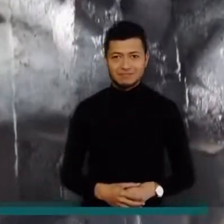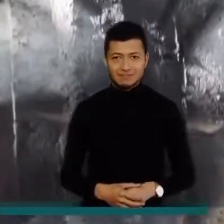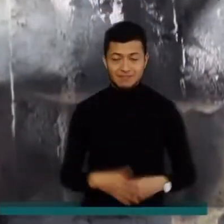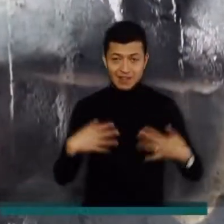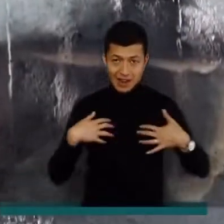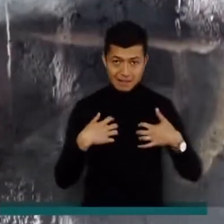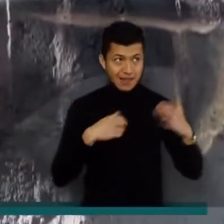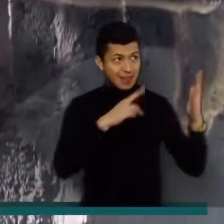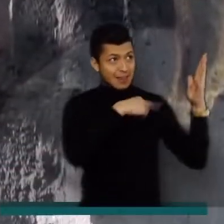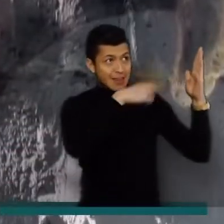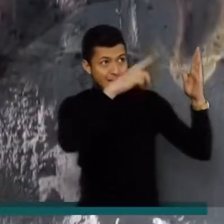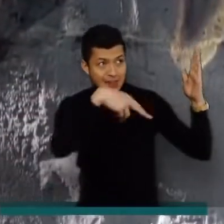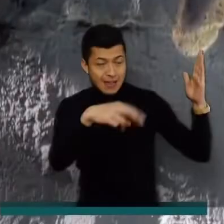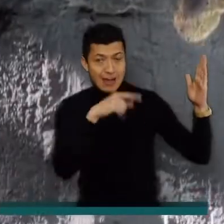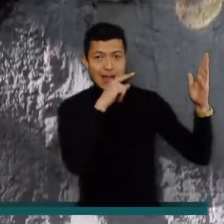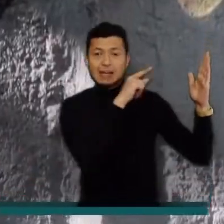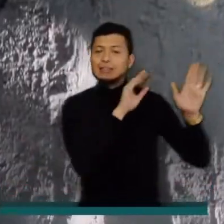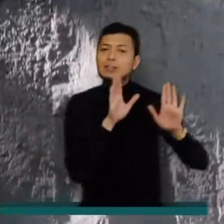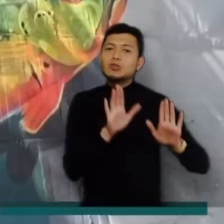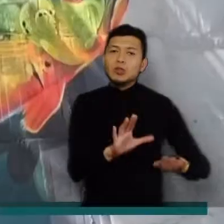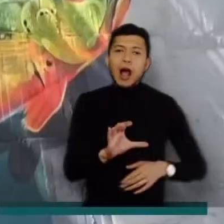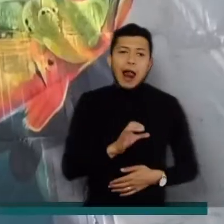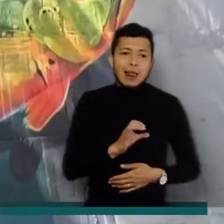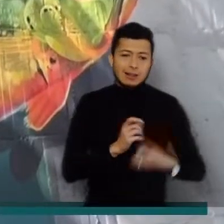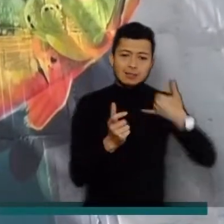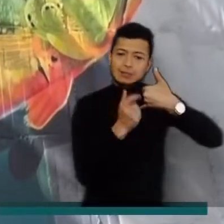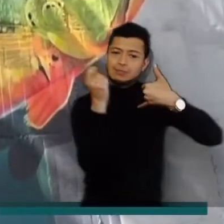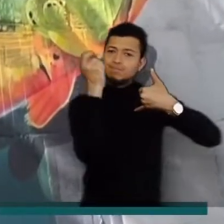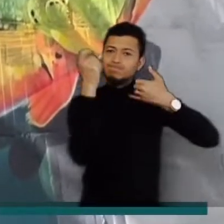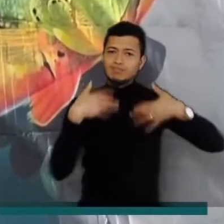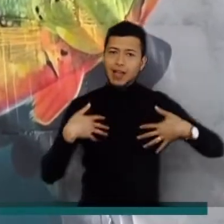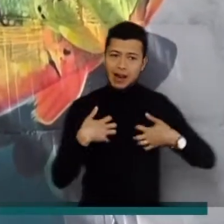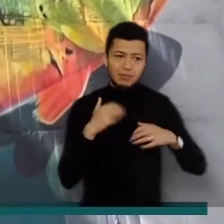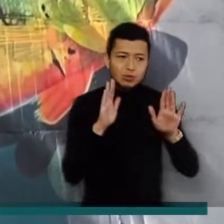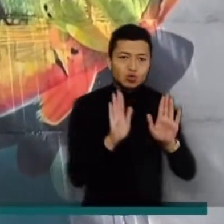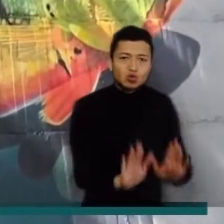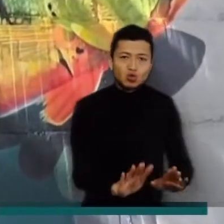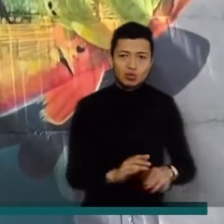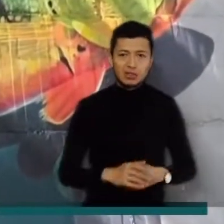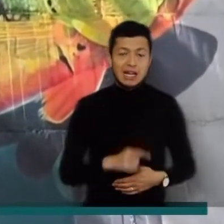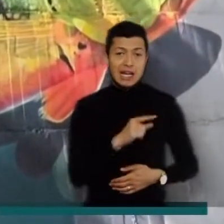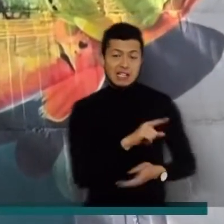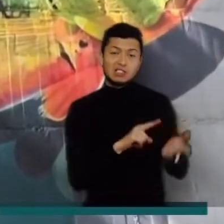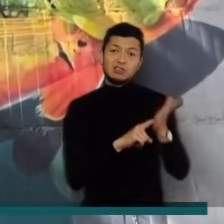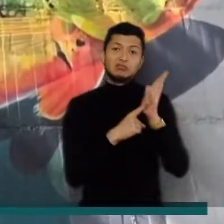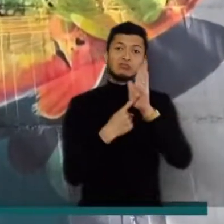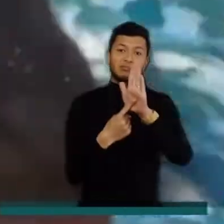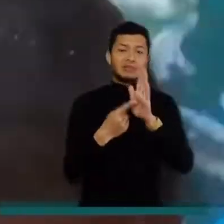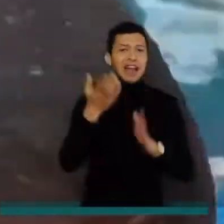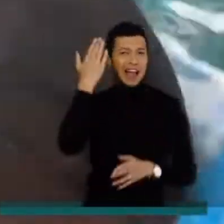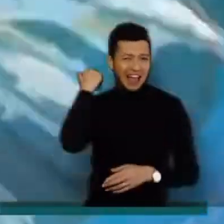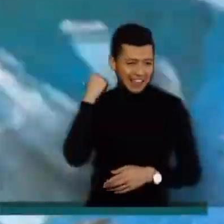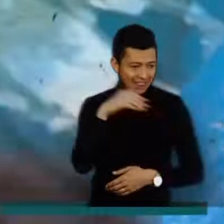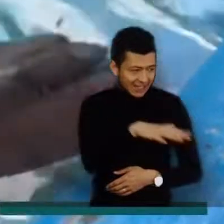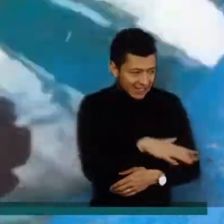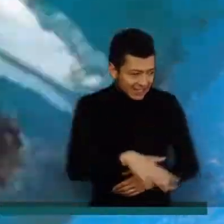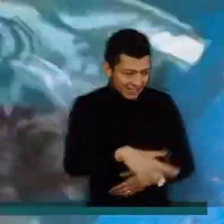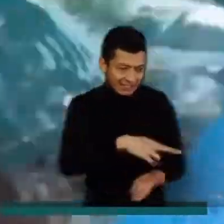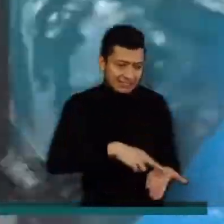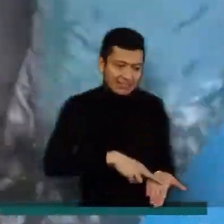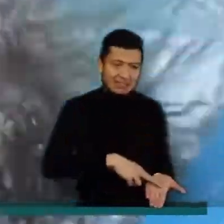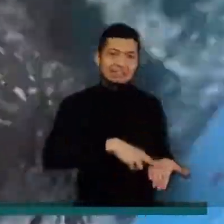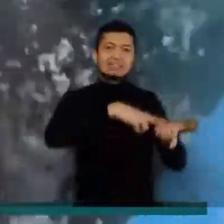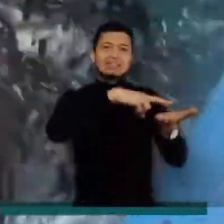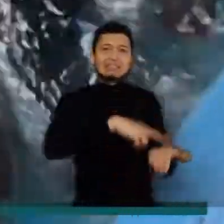pintados en estos murales son la fauna más característica de la región muchos de estos ejemplares representados se han rehabilitado en este lugar